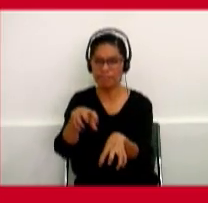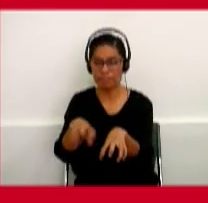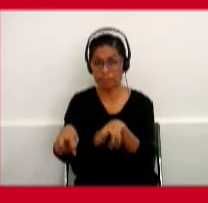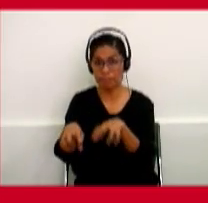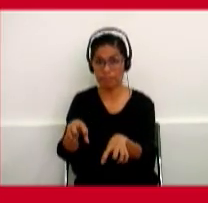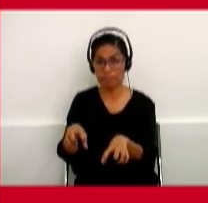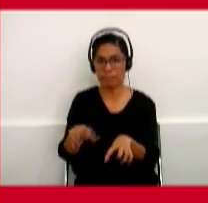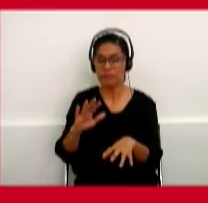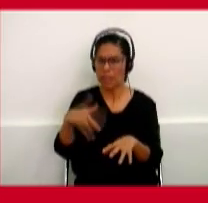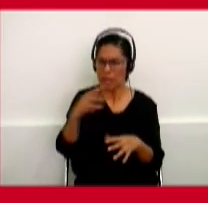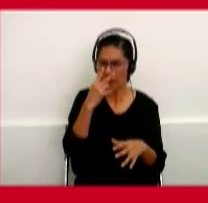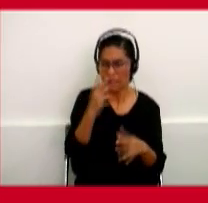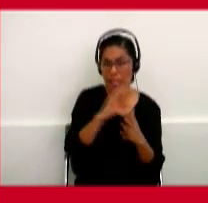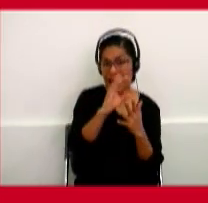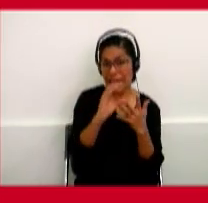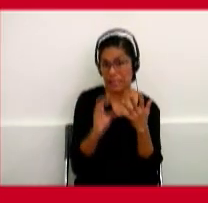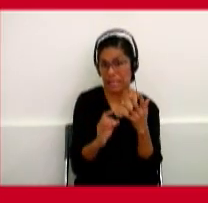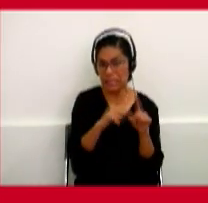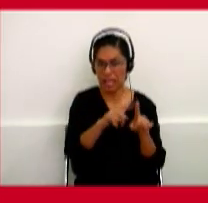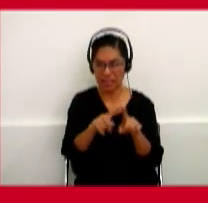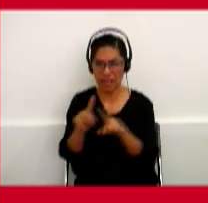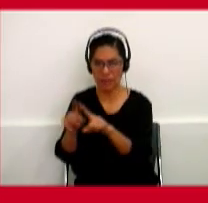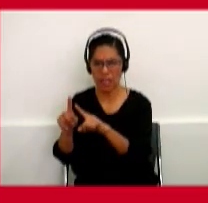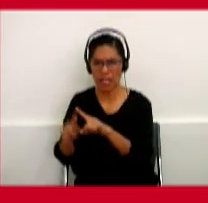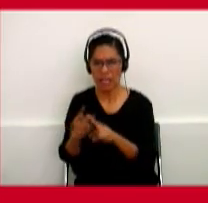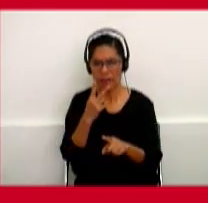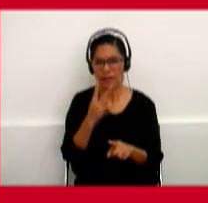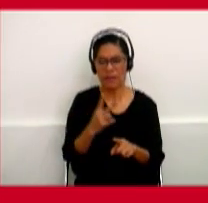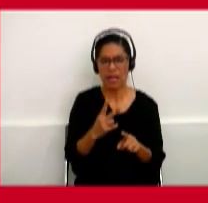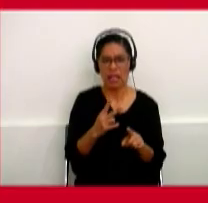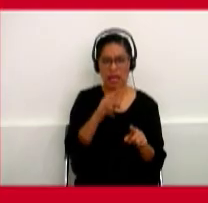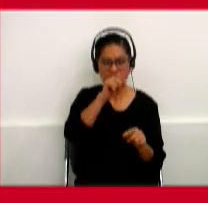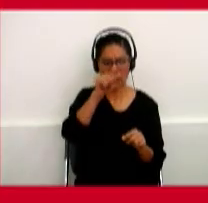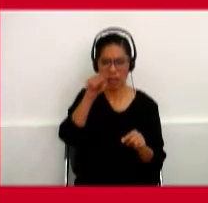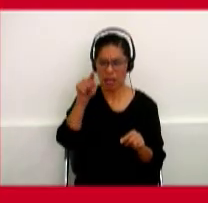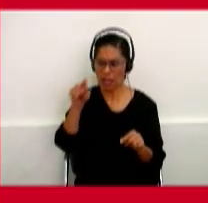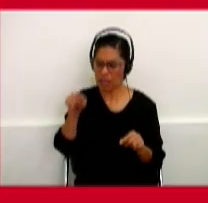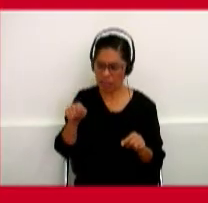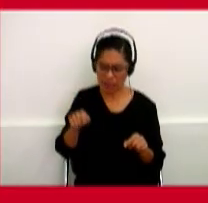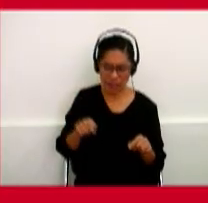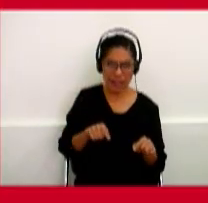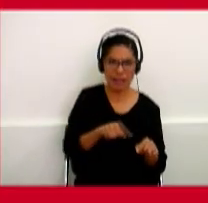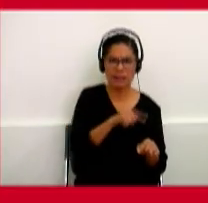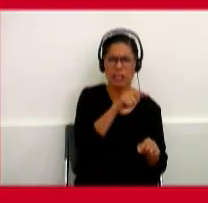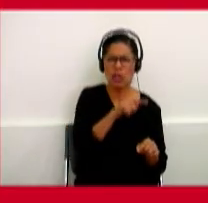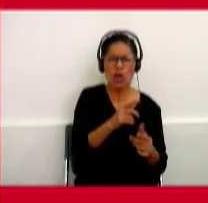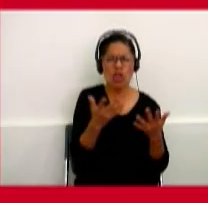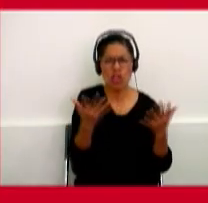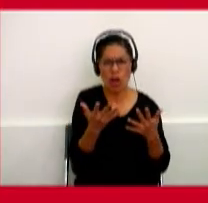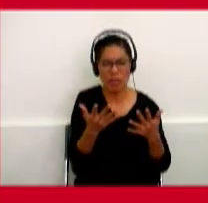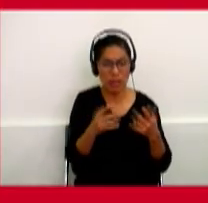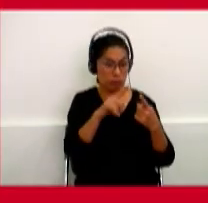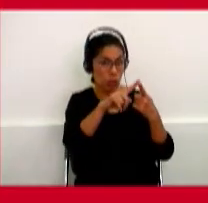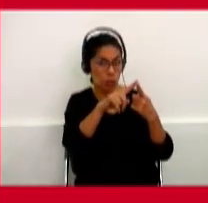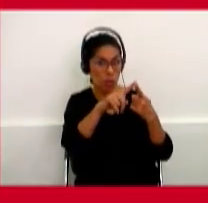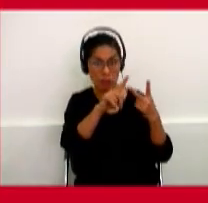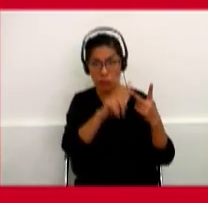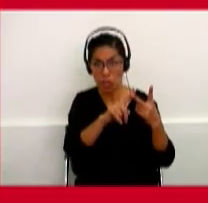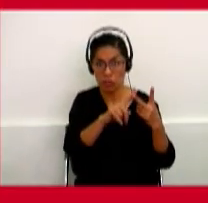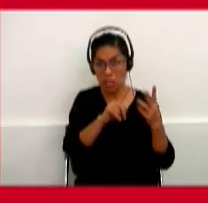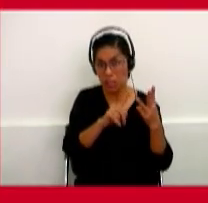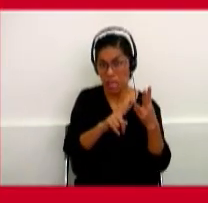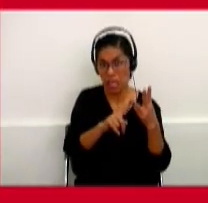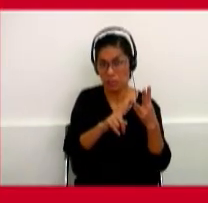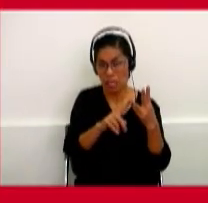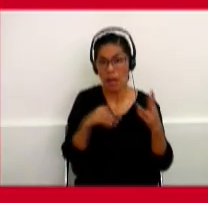que uno identifica y puede ver en qué fase está este camión en el ciclo total de transporte. Puede estar viajando por